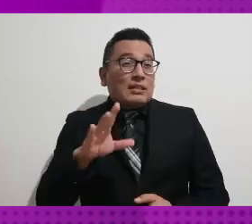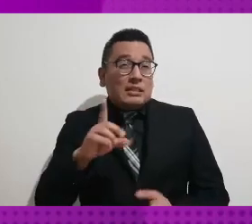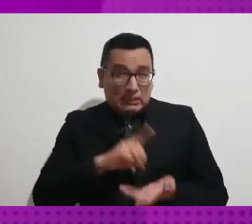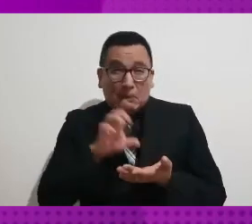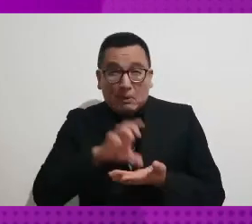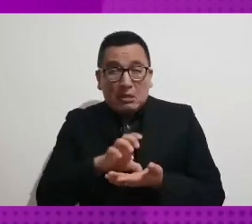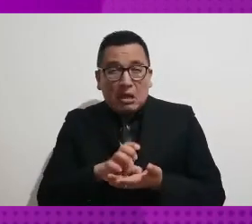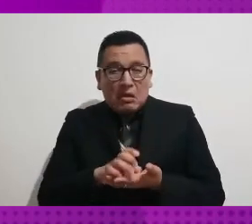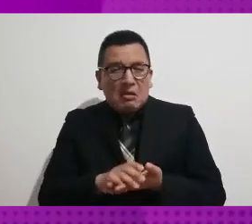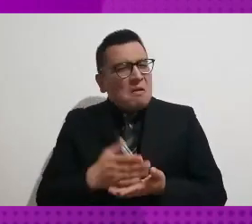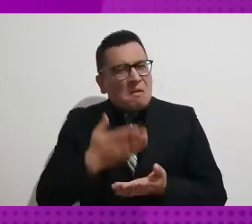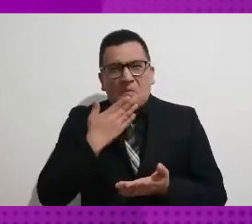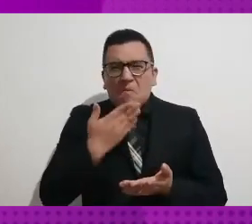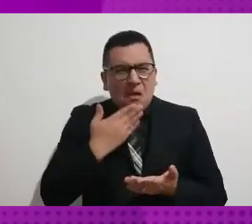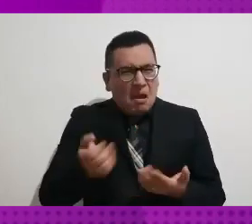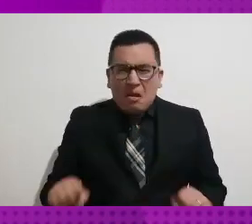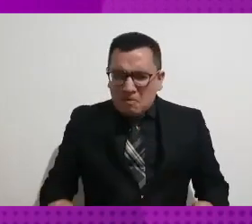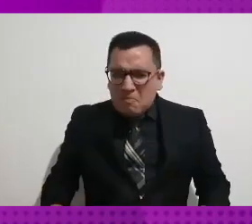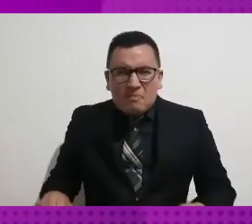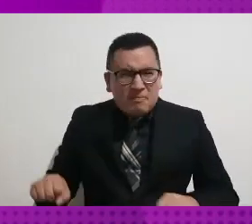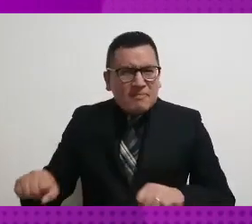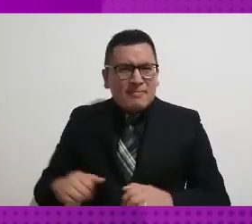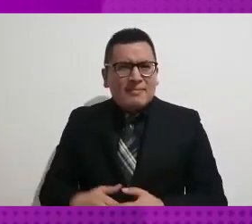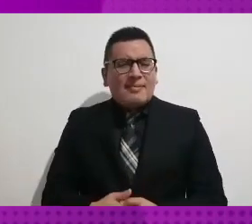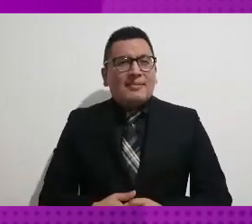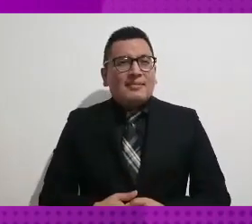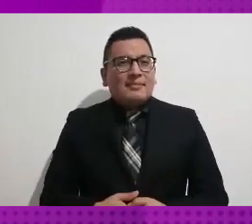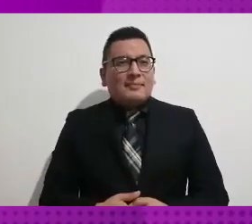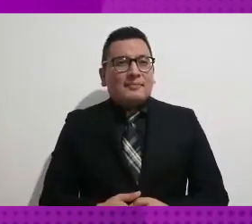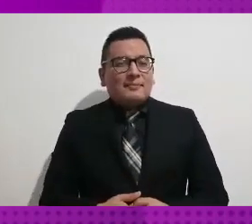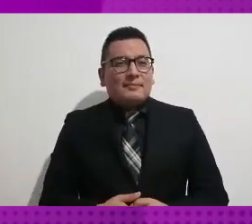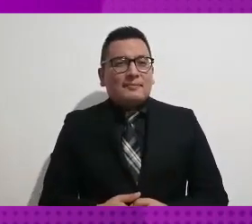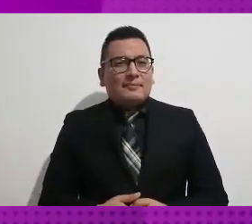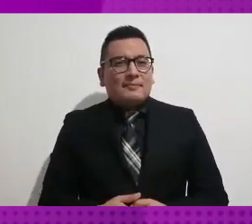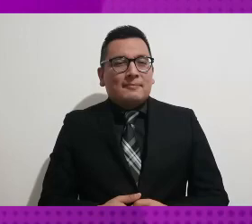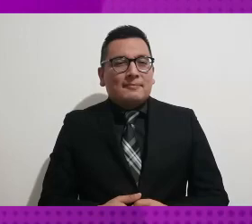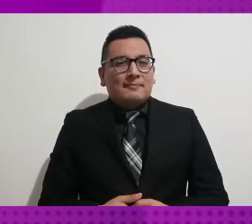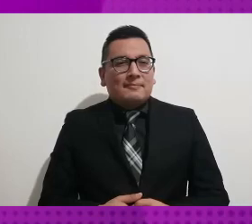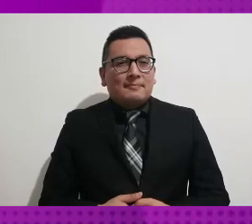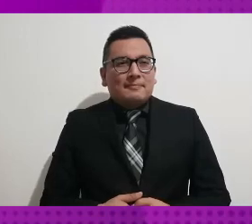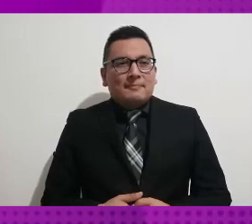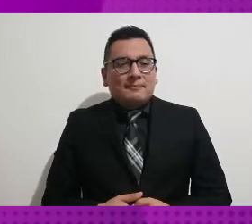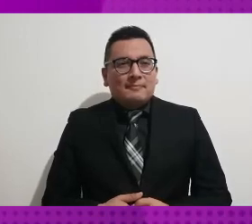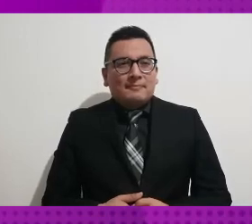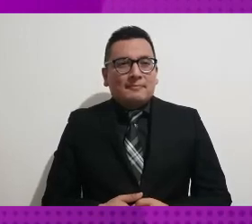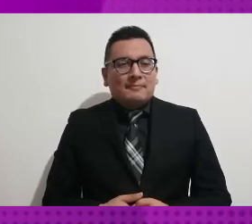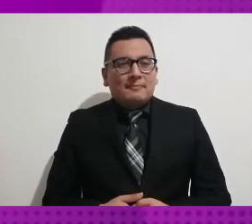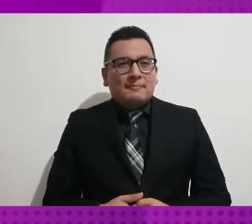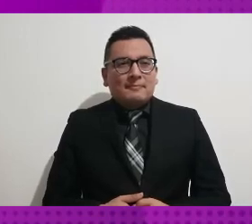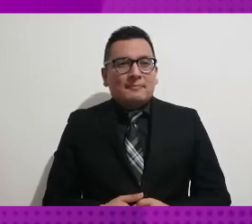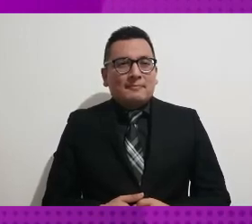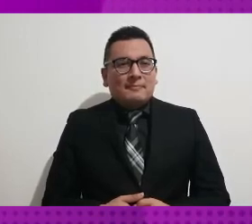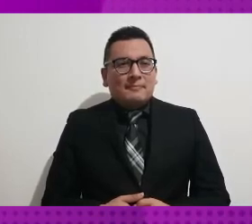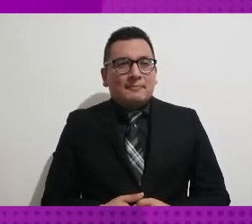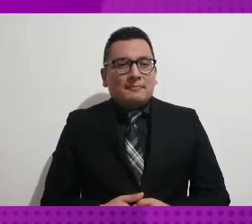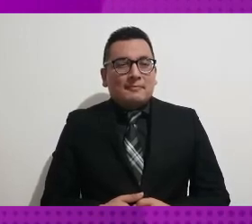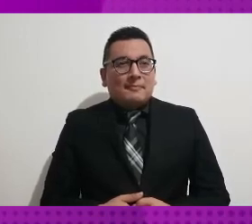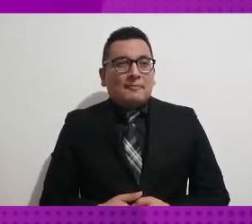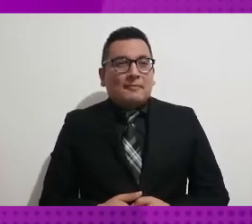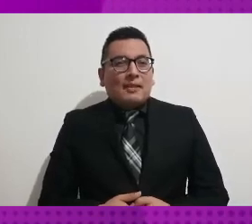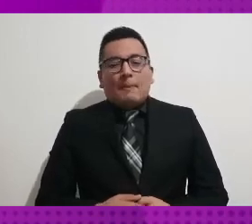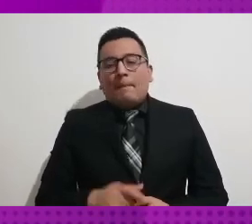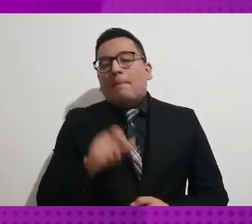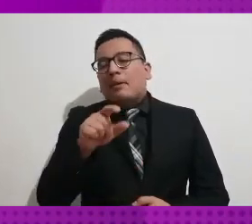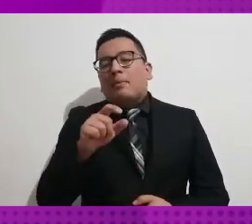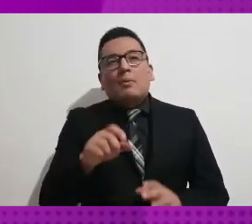discapacidad. Y también, pues, cuando nos quejamos, ¿verdad? Pues también pensar que hay soluciones.